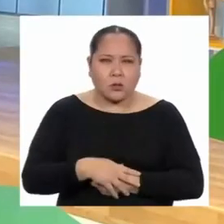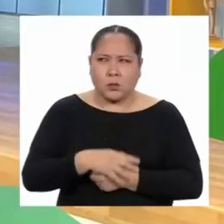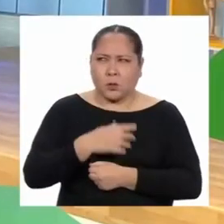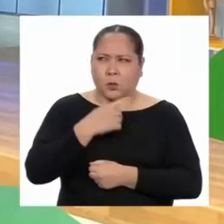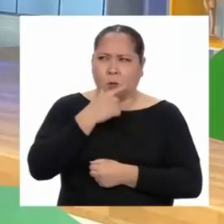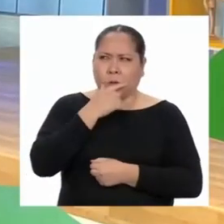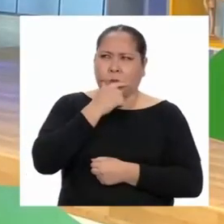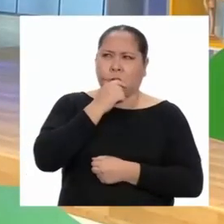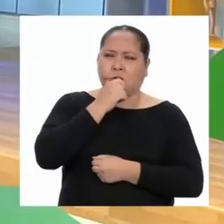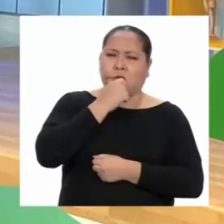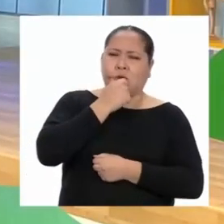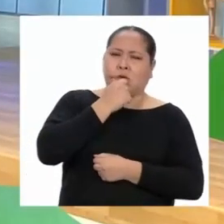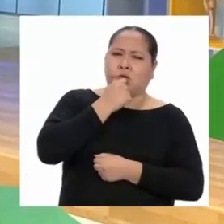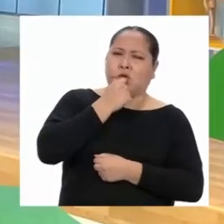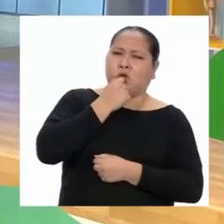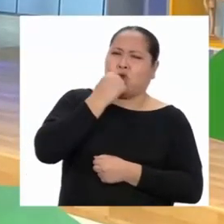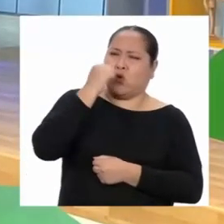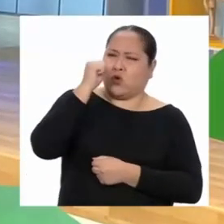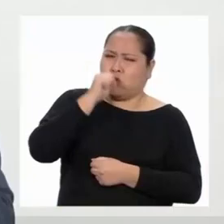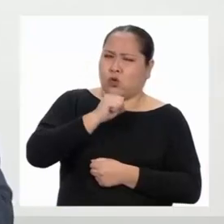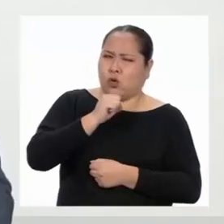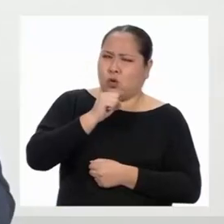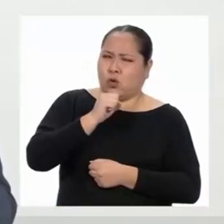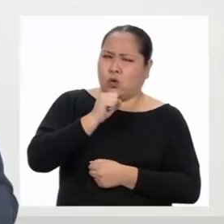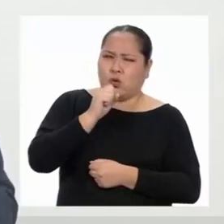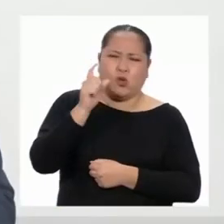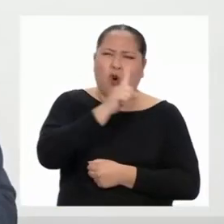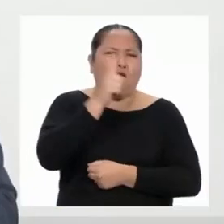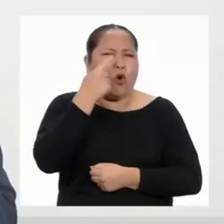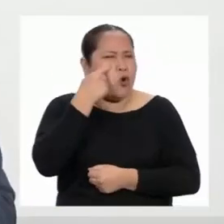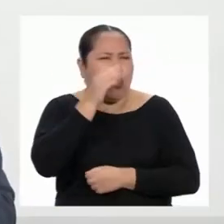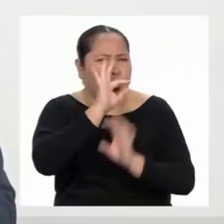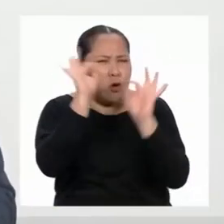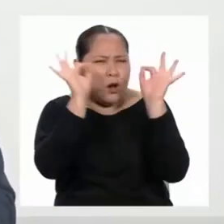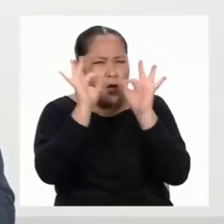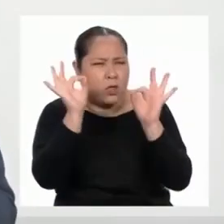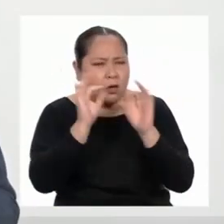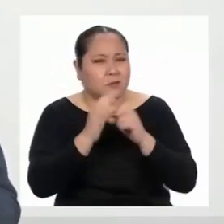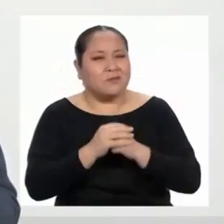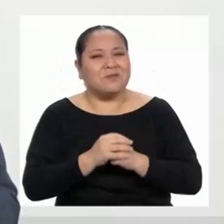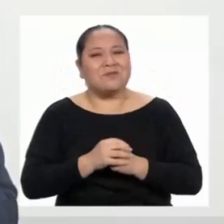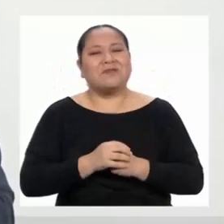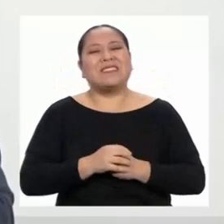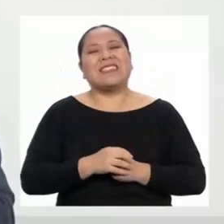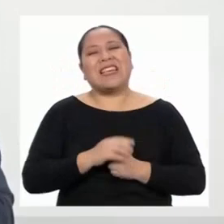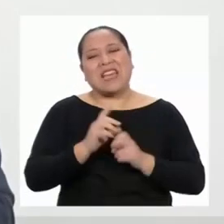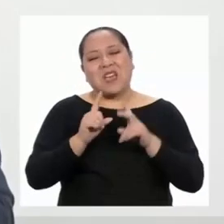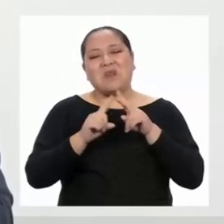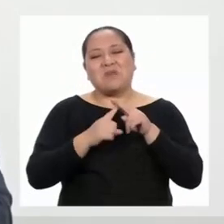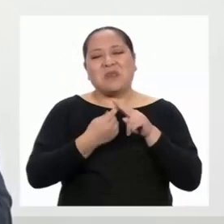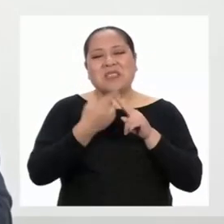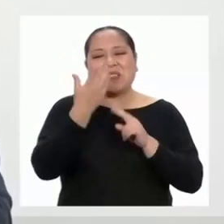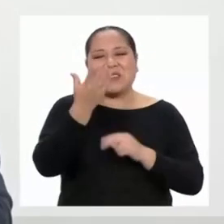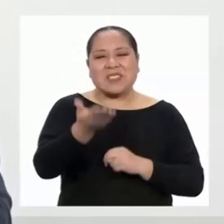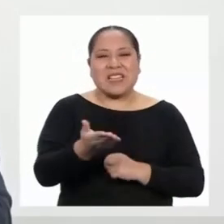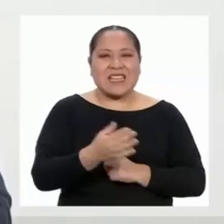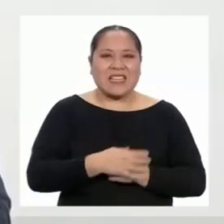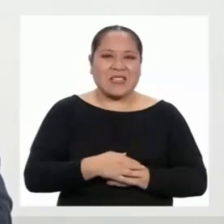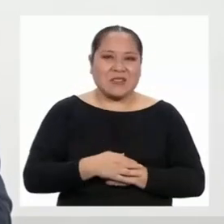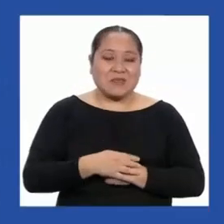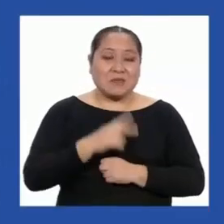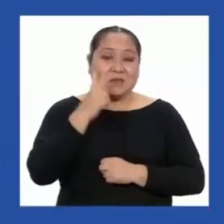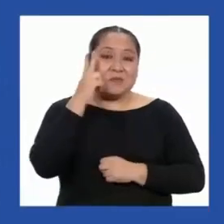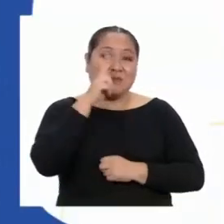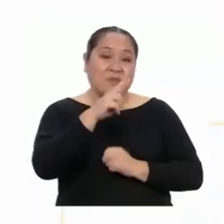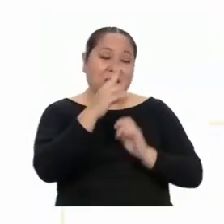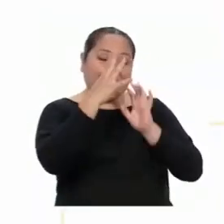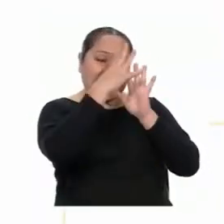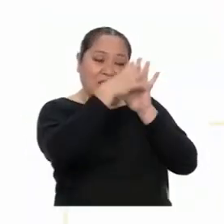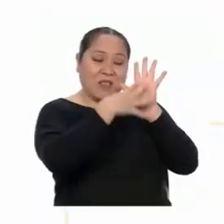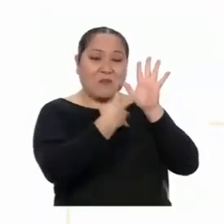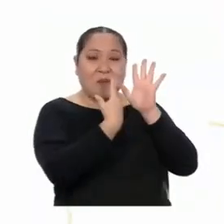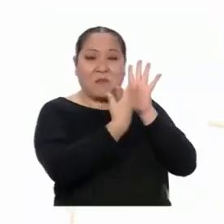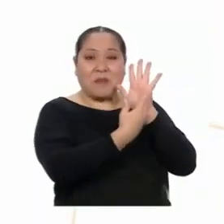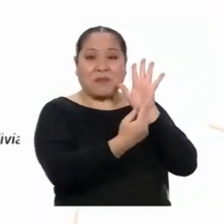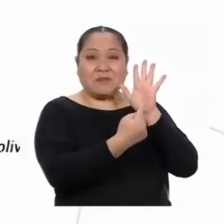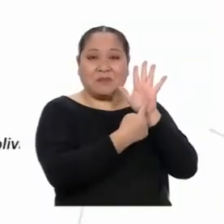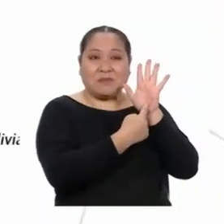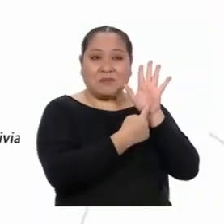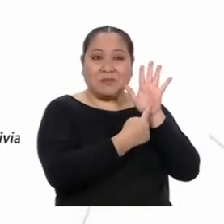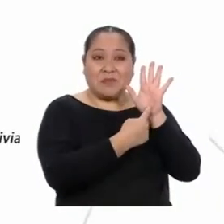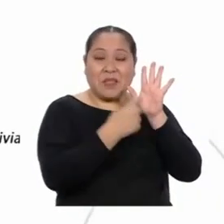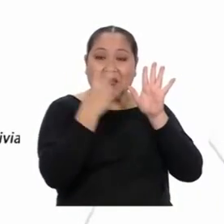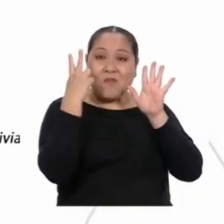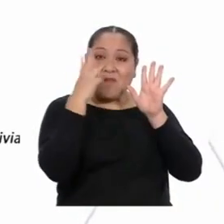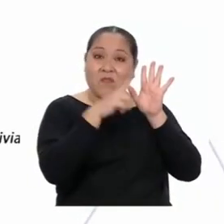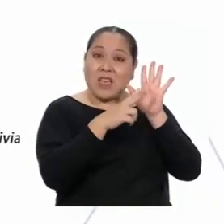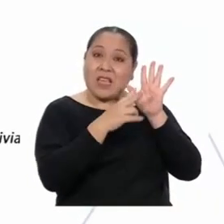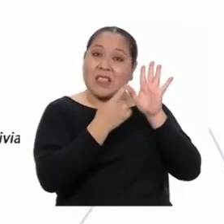Sé tanto como que casi nada. Bueno, partamos de ahí entonces. Miren este mapa. ¿Ven todos